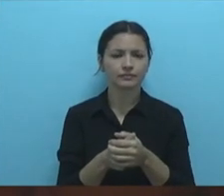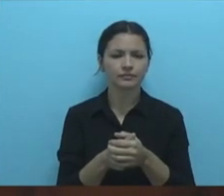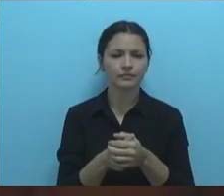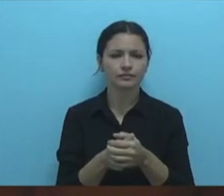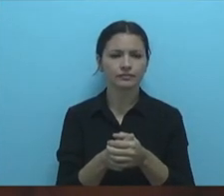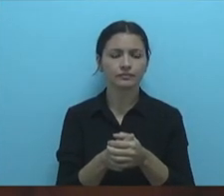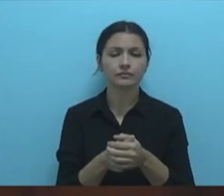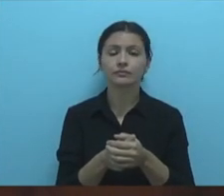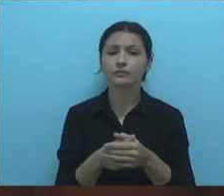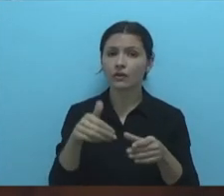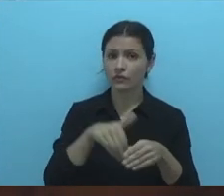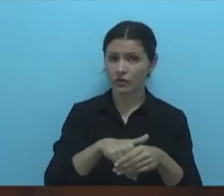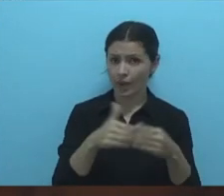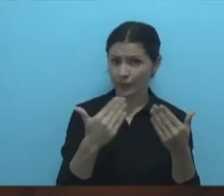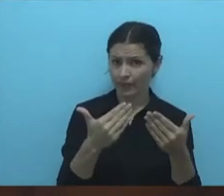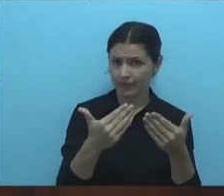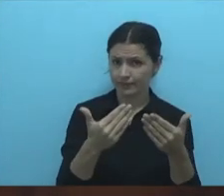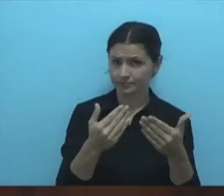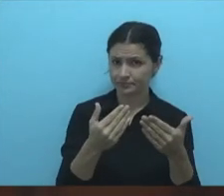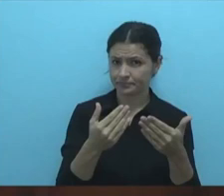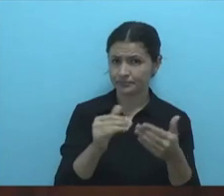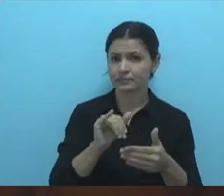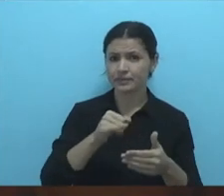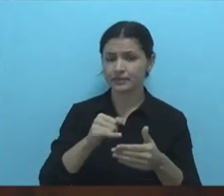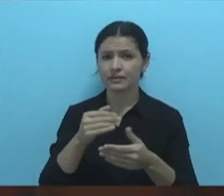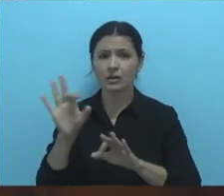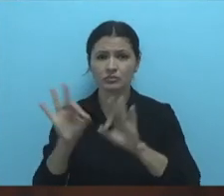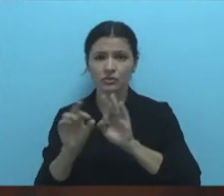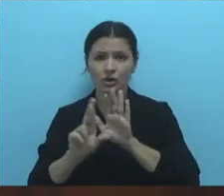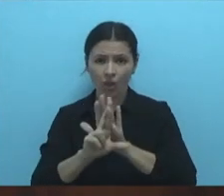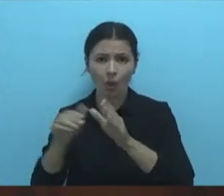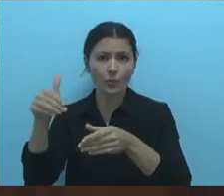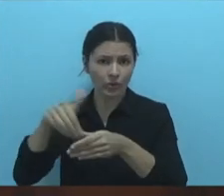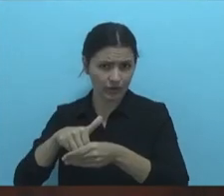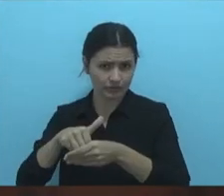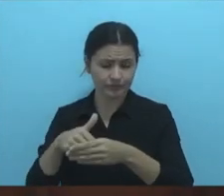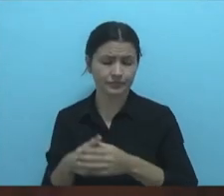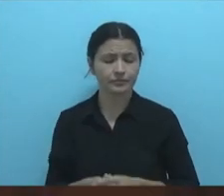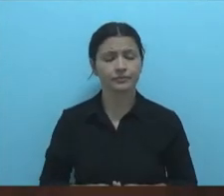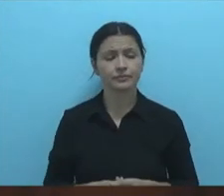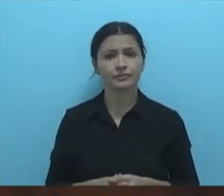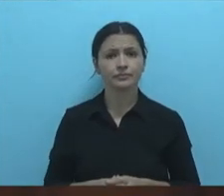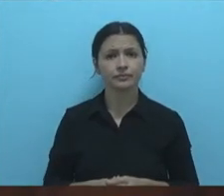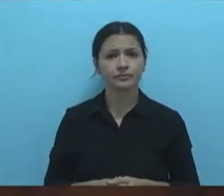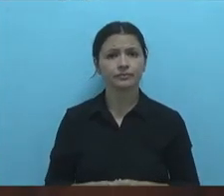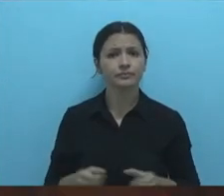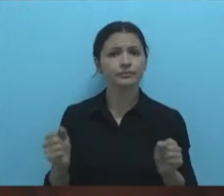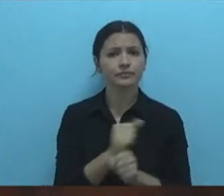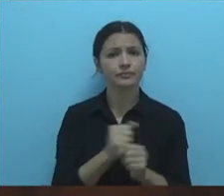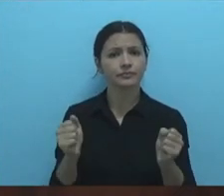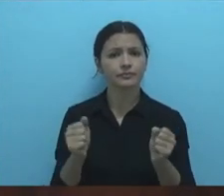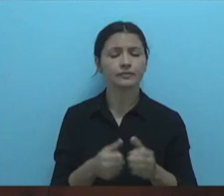resolución a votación resulta aprobado a consideración el proyecto de resolución a votación